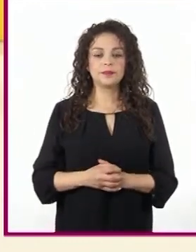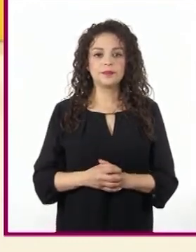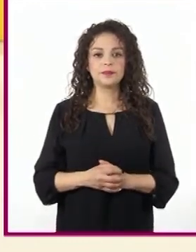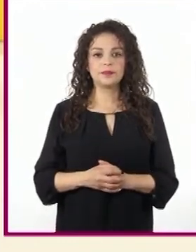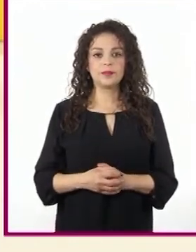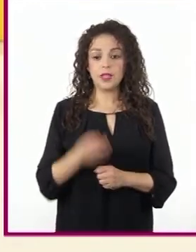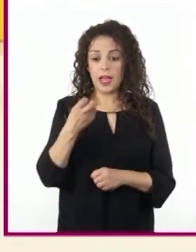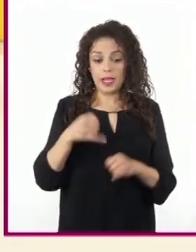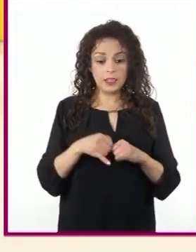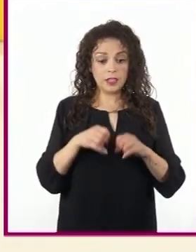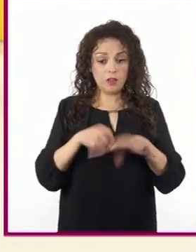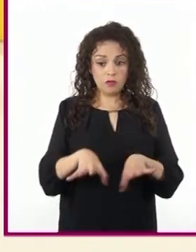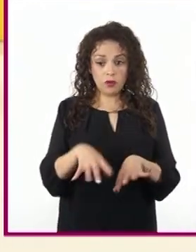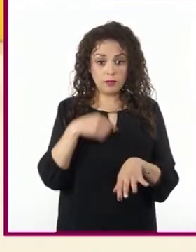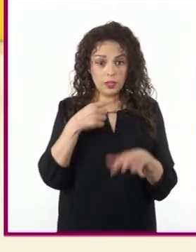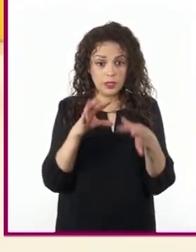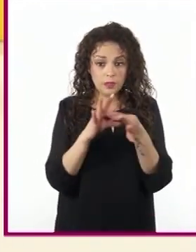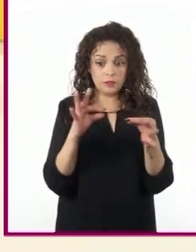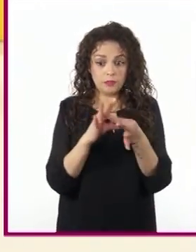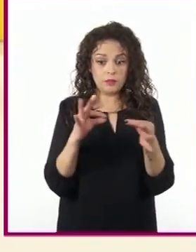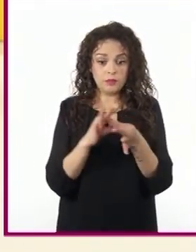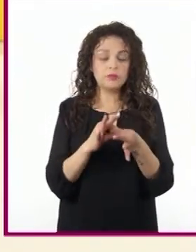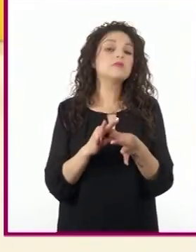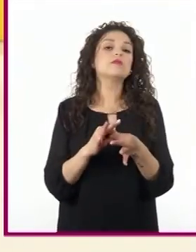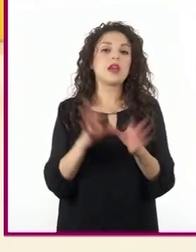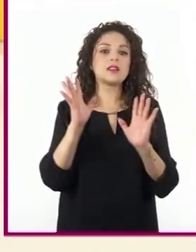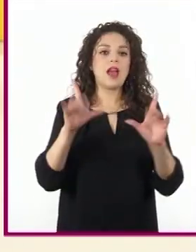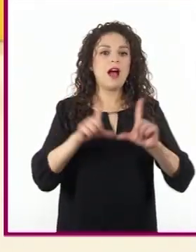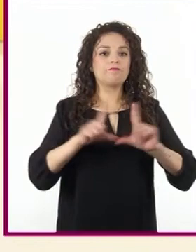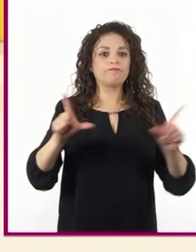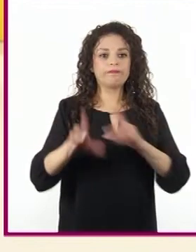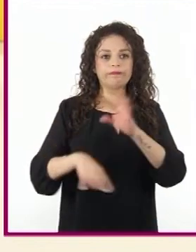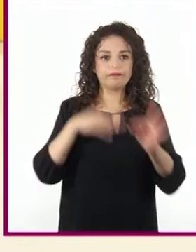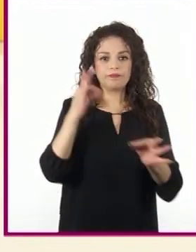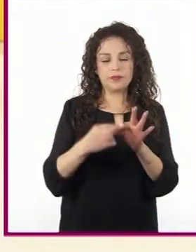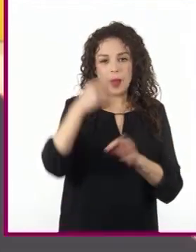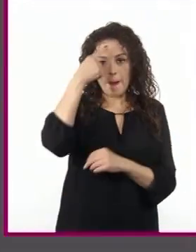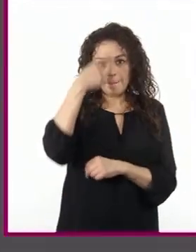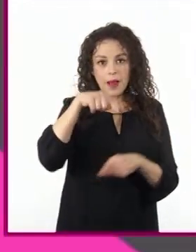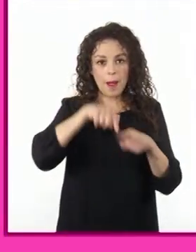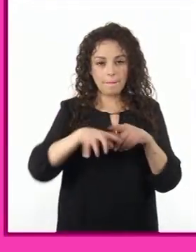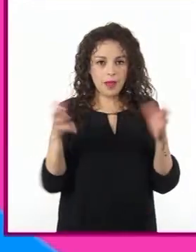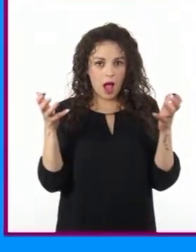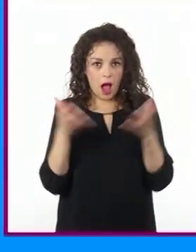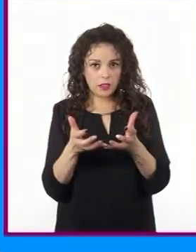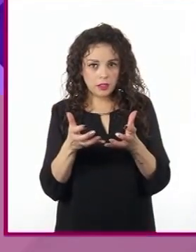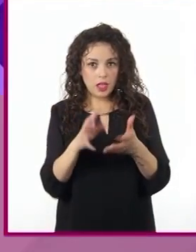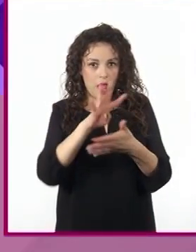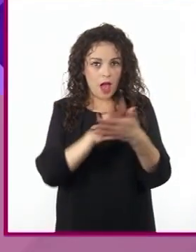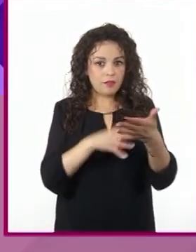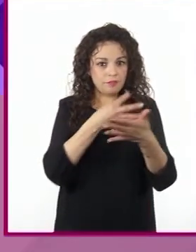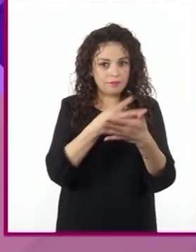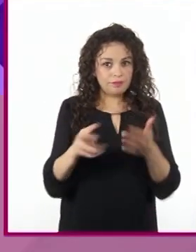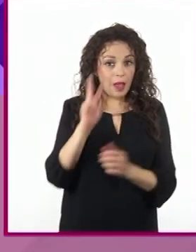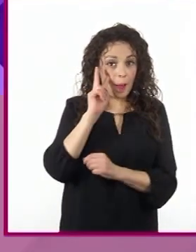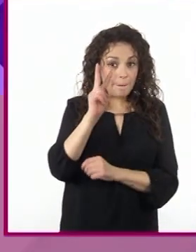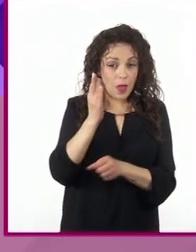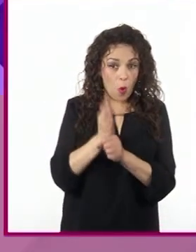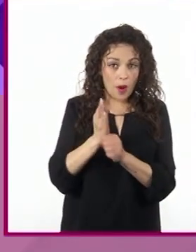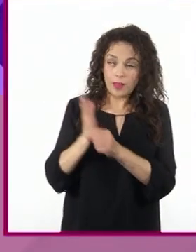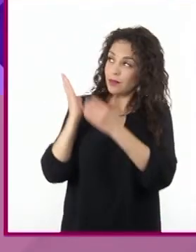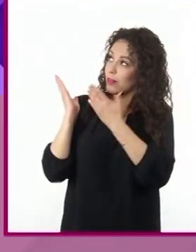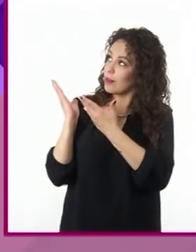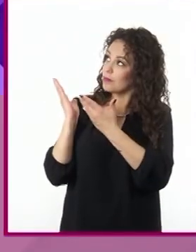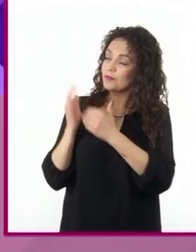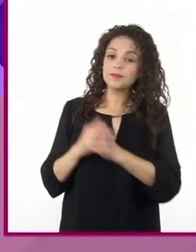Con la información que hemos estudiado en esta sesión, estamos listas y listos para realizar un cuadro como el que ven en pantalla y que